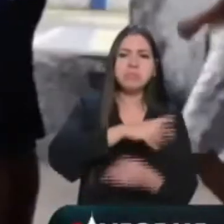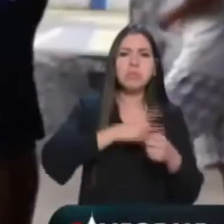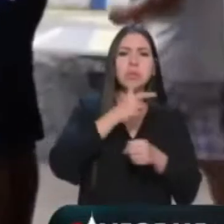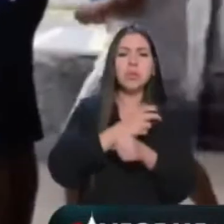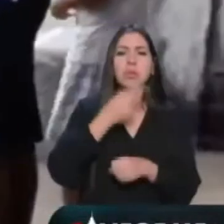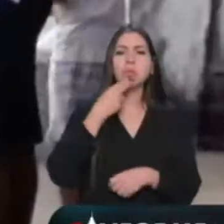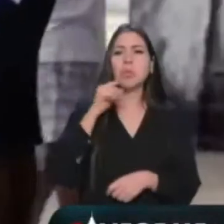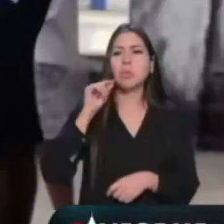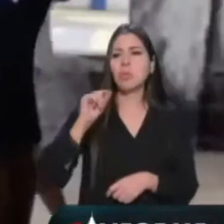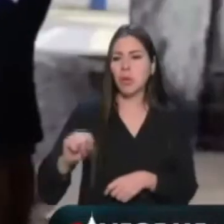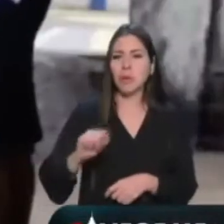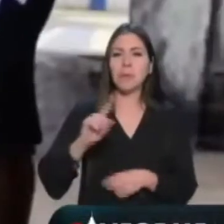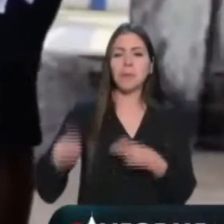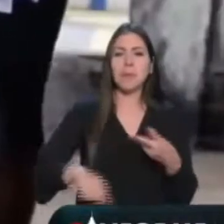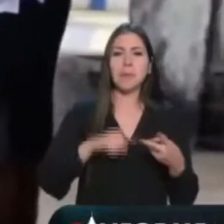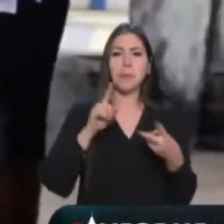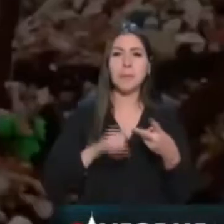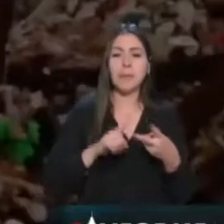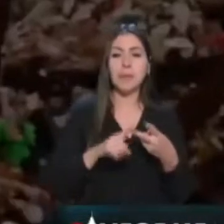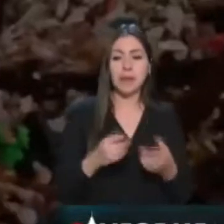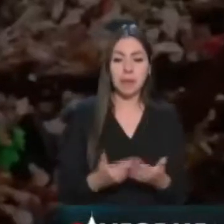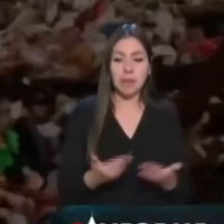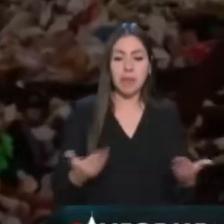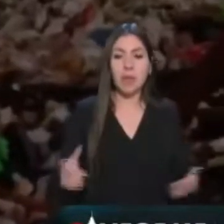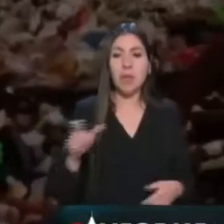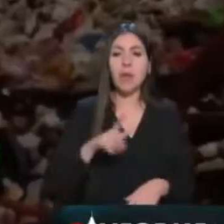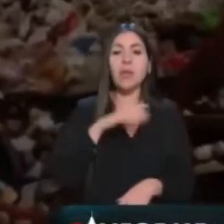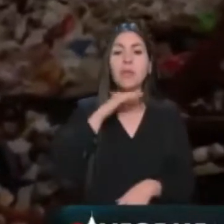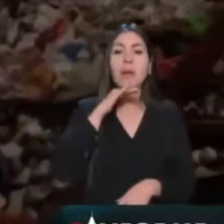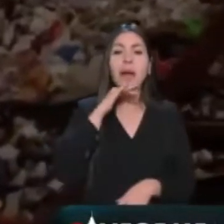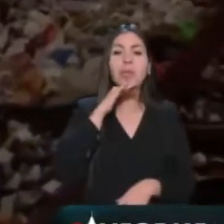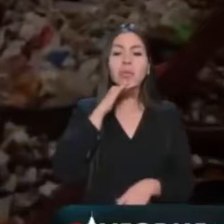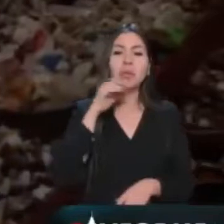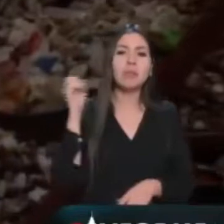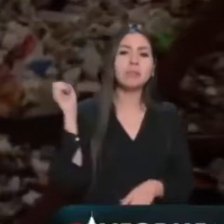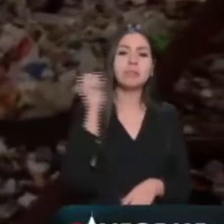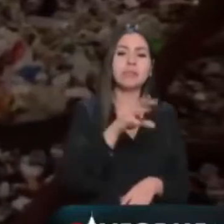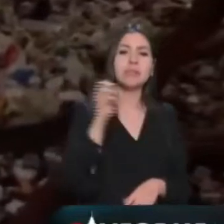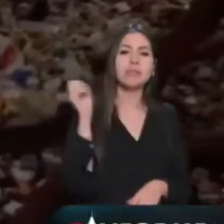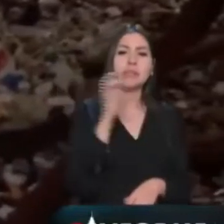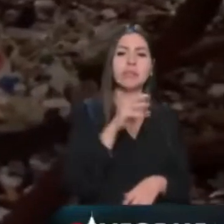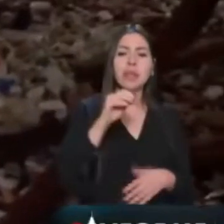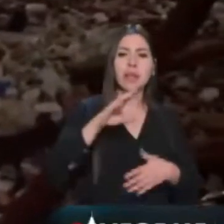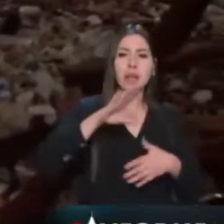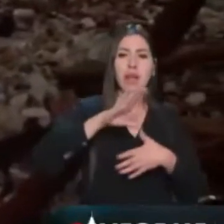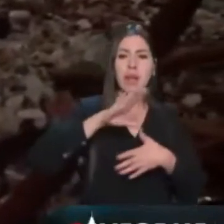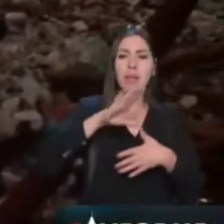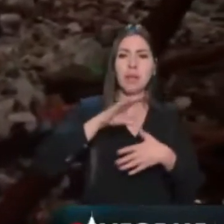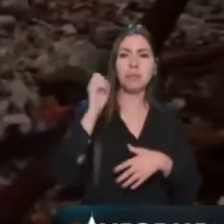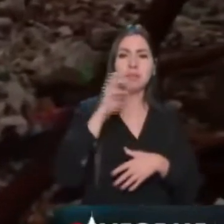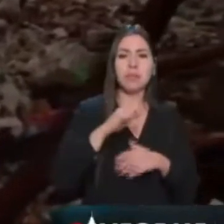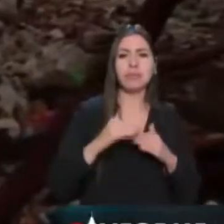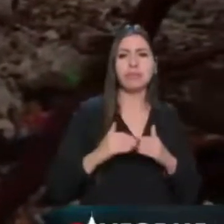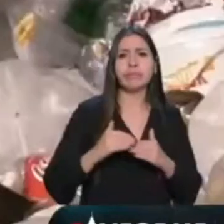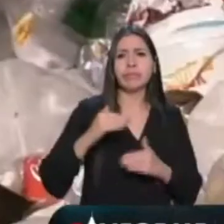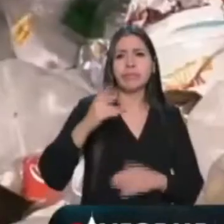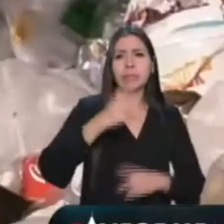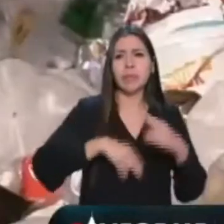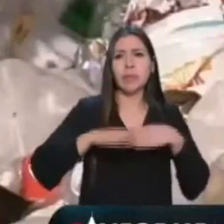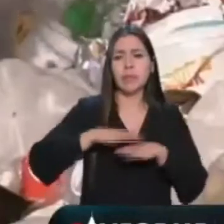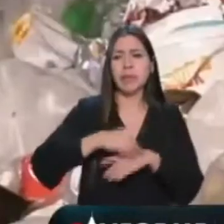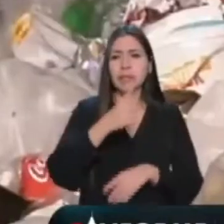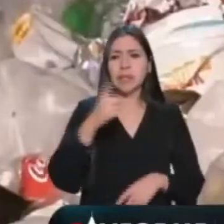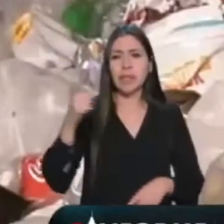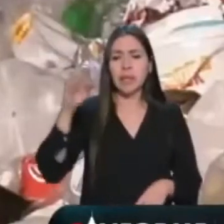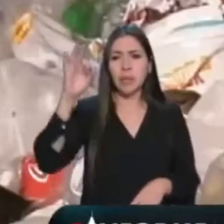La del presente, cuando la importación de estos desechos a América Latina ha aumentado en más del 100% y tiene